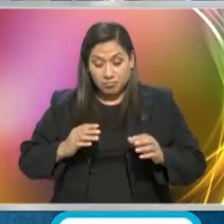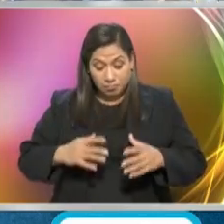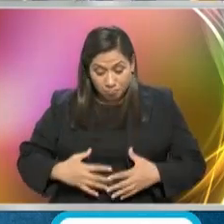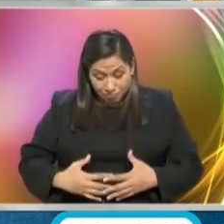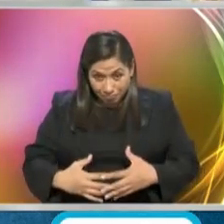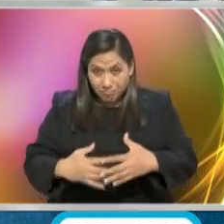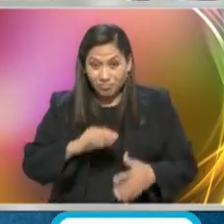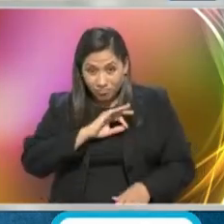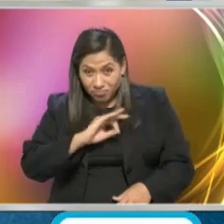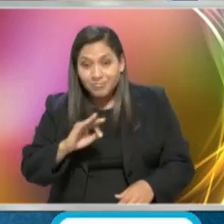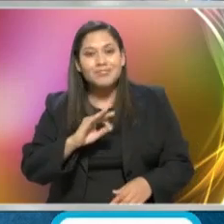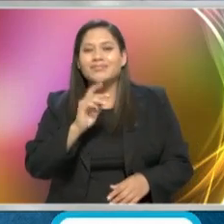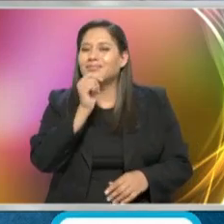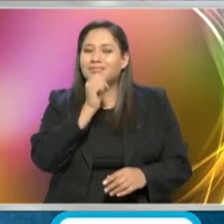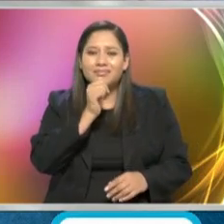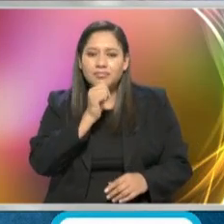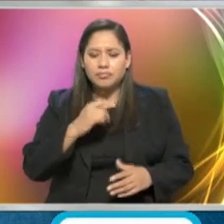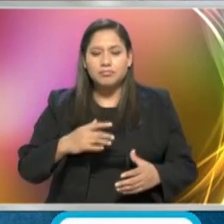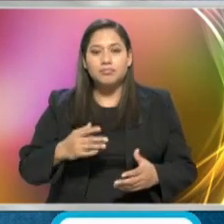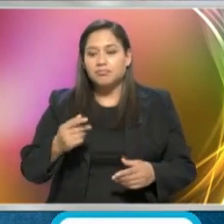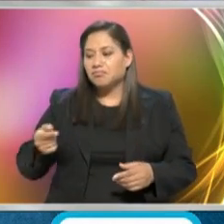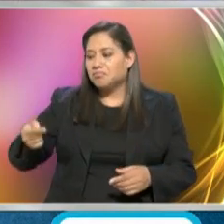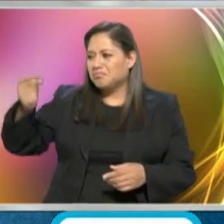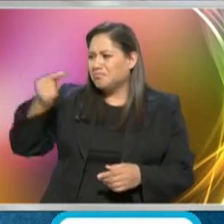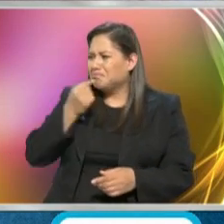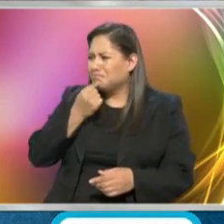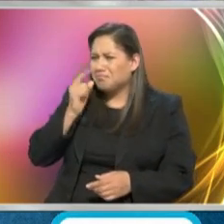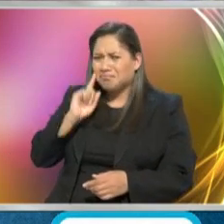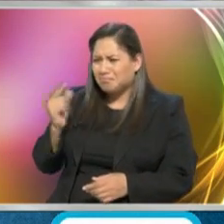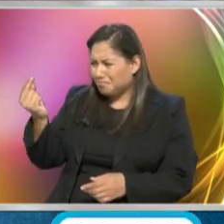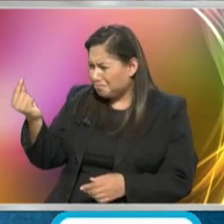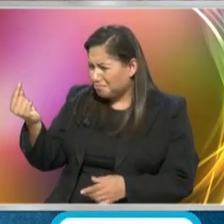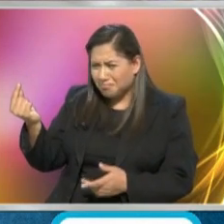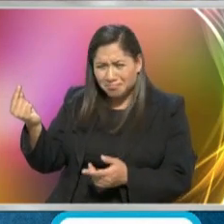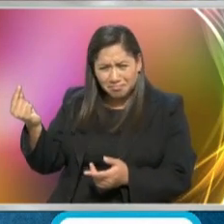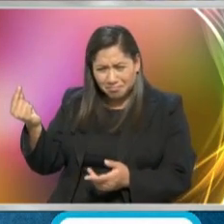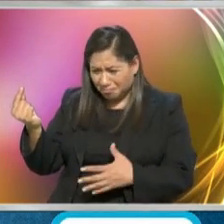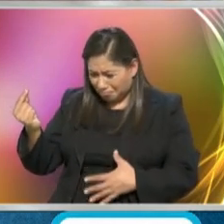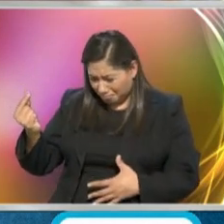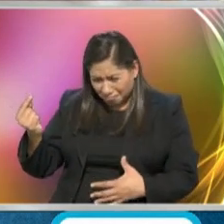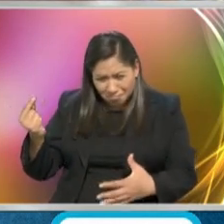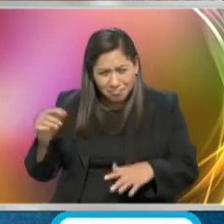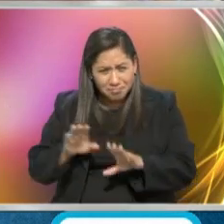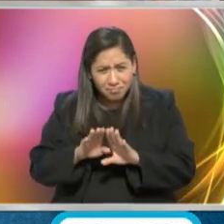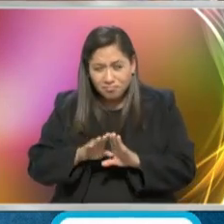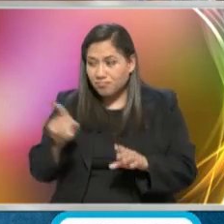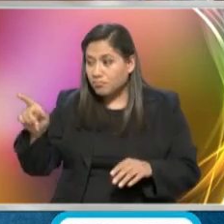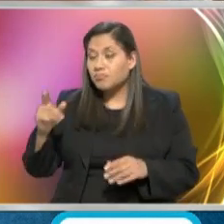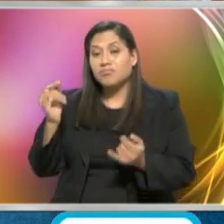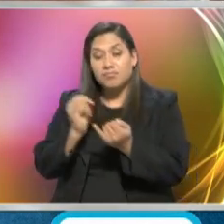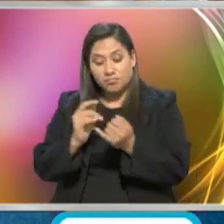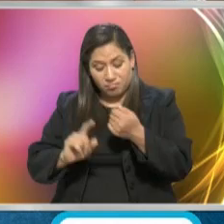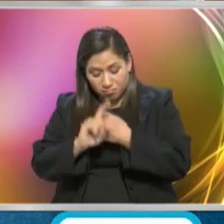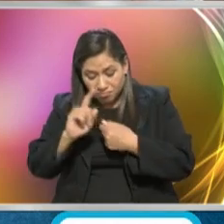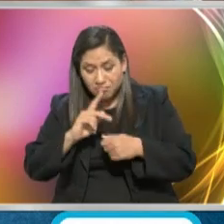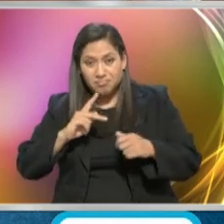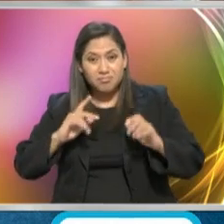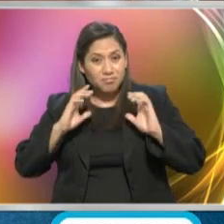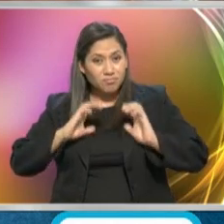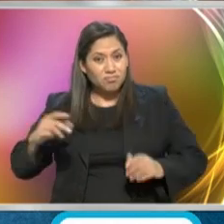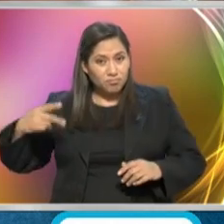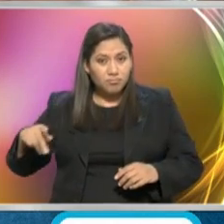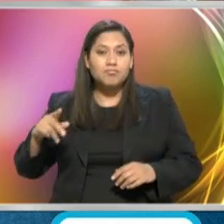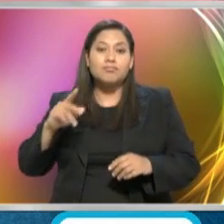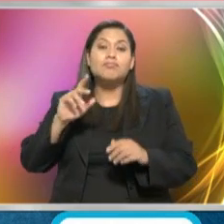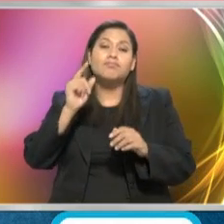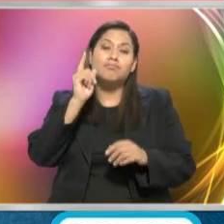bebé. No crecen la estatura que supuestamente tendrían que crecer y problemas endocrinos, ¿no? No, totalmente, porque estamos hablando de